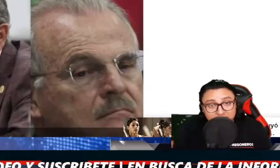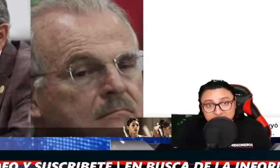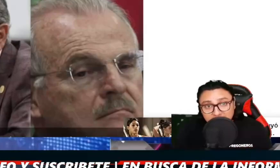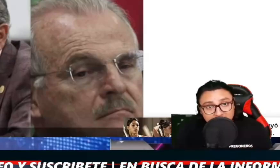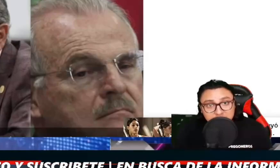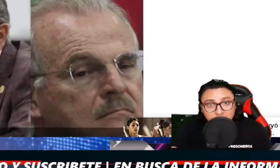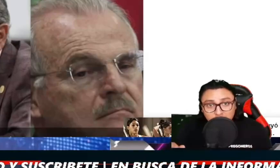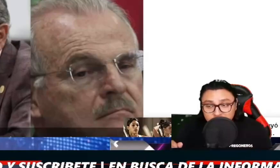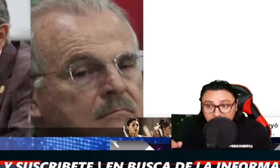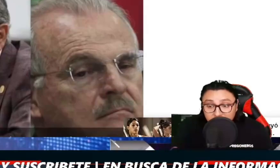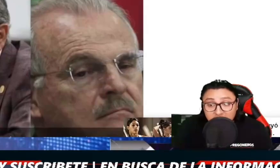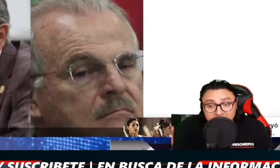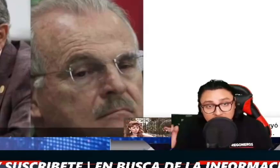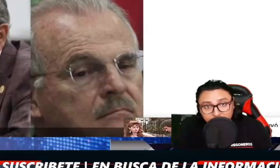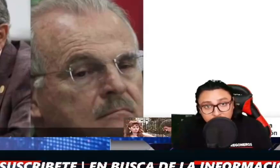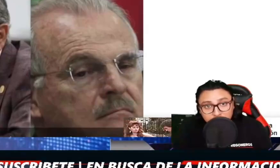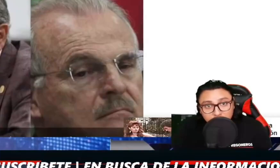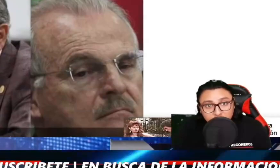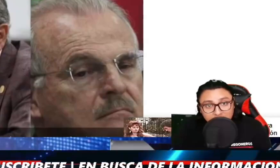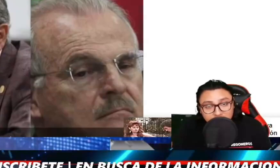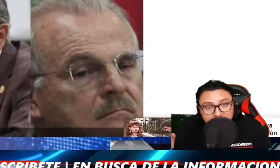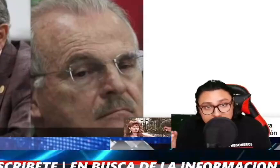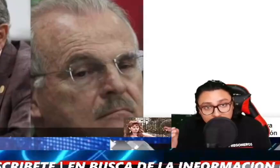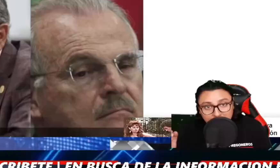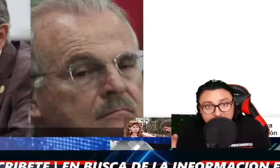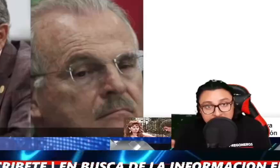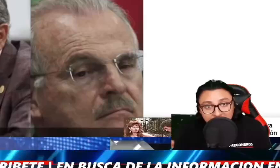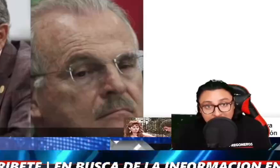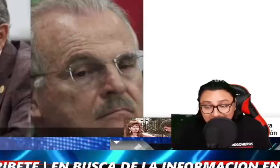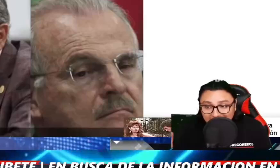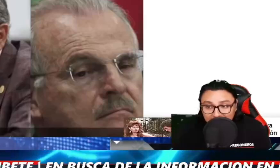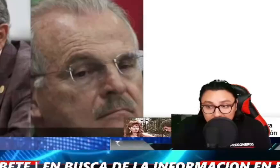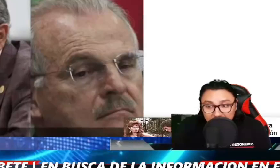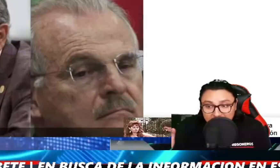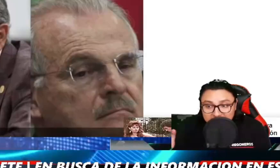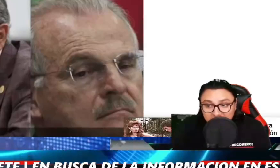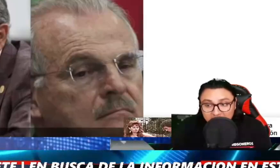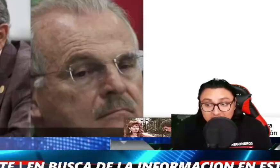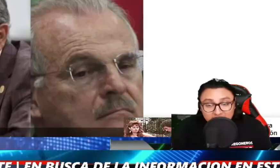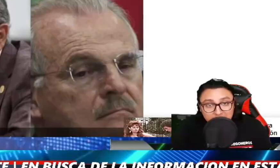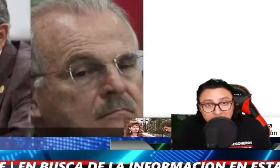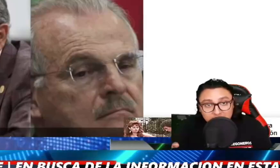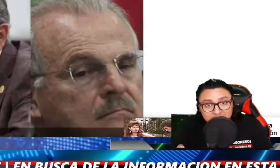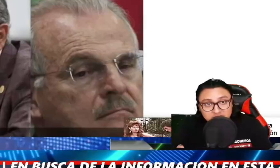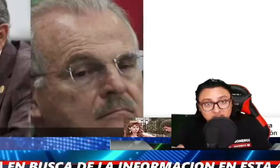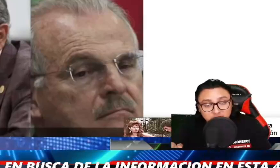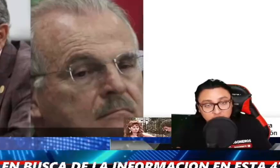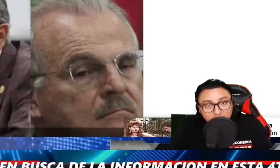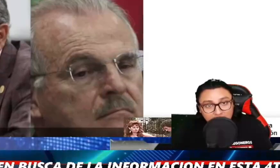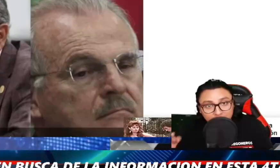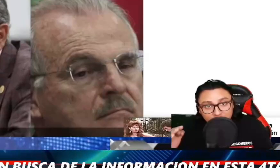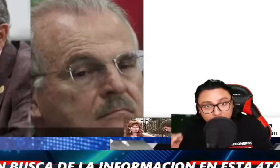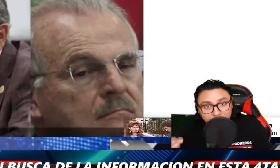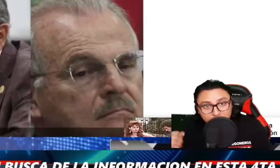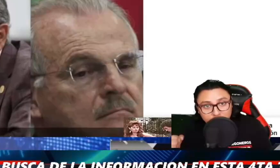hoy, el presidente Andrés Manuel López Obrador se lo fue con todo a Francisco Labastida y a Carmen Aristegui. También de paso le tocó